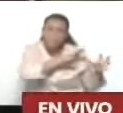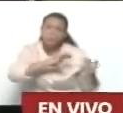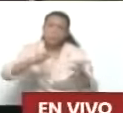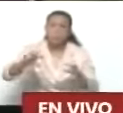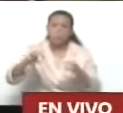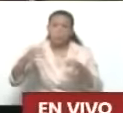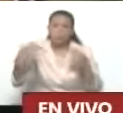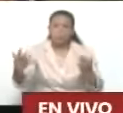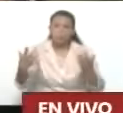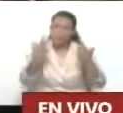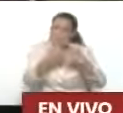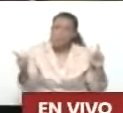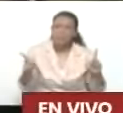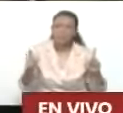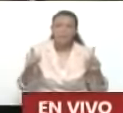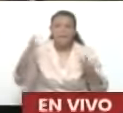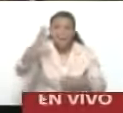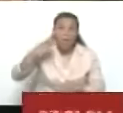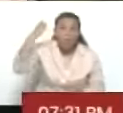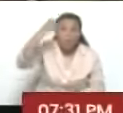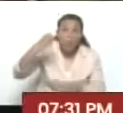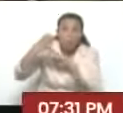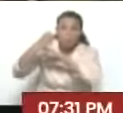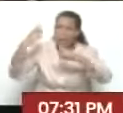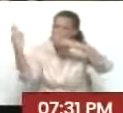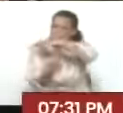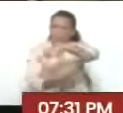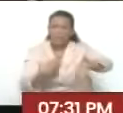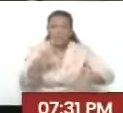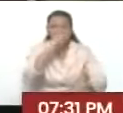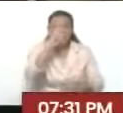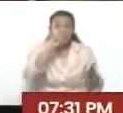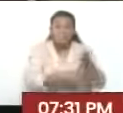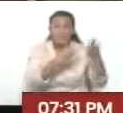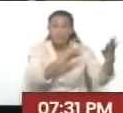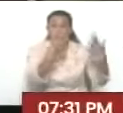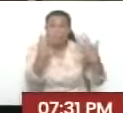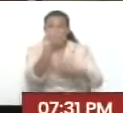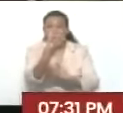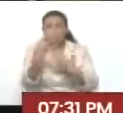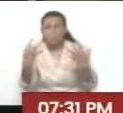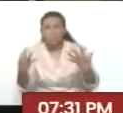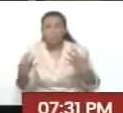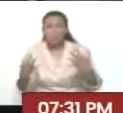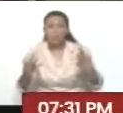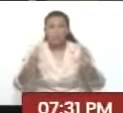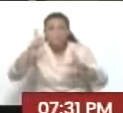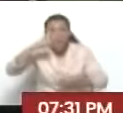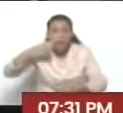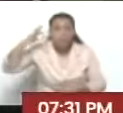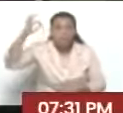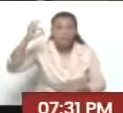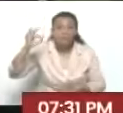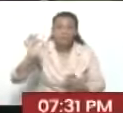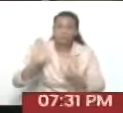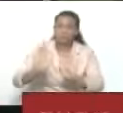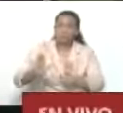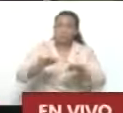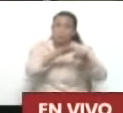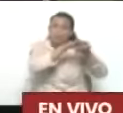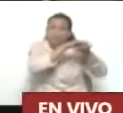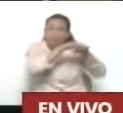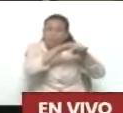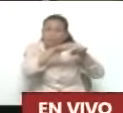de independencia en Europa, las revoluciones del 48, de 1830, pero en la Comuna de París se frena y se duerme la